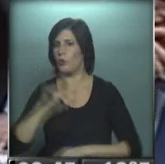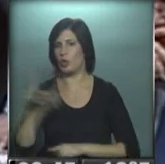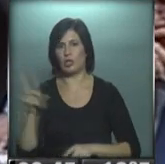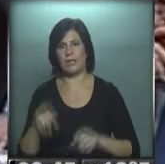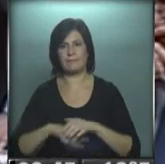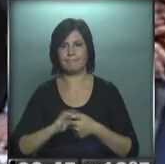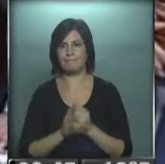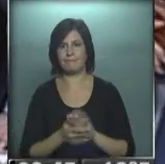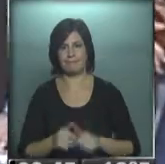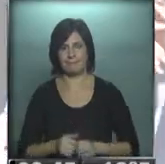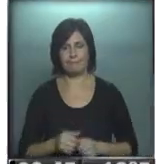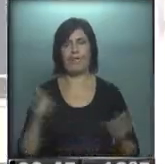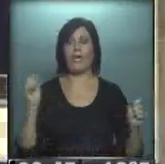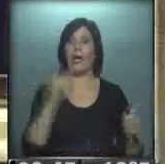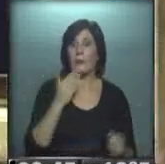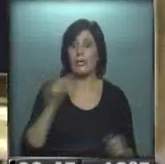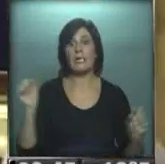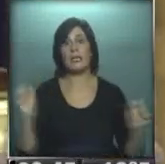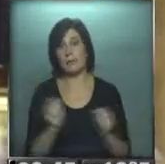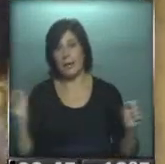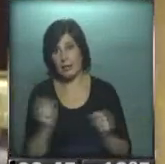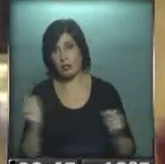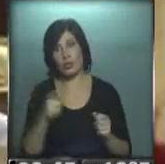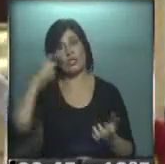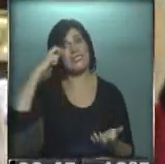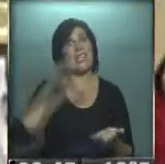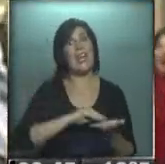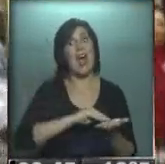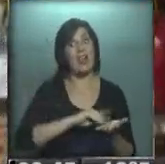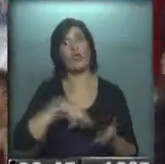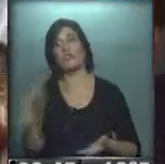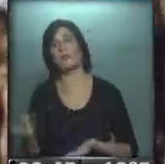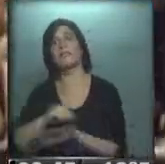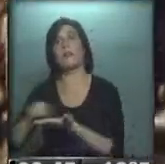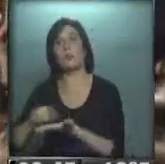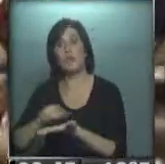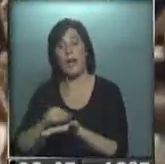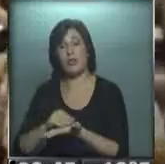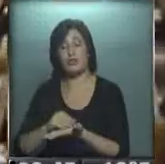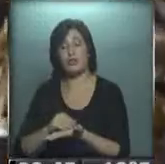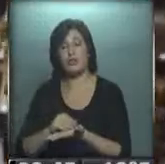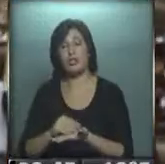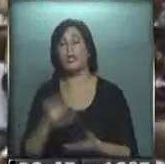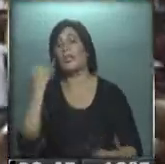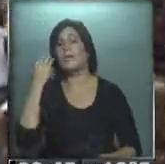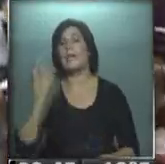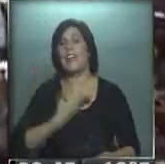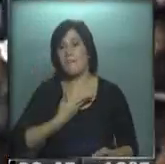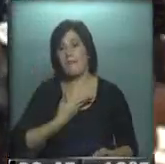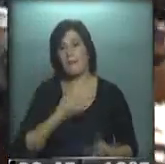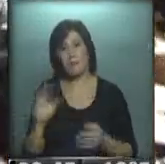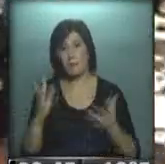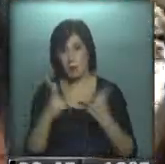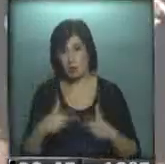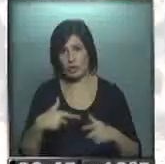y mayo de 2012, por amplias mayorías en el Senado primero y en diputados después, la nacionalización se convirtió en